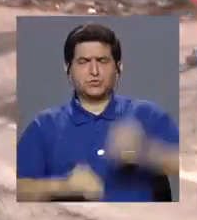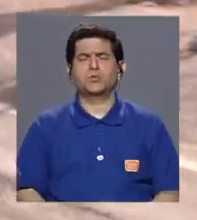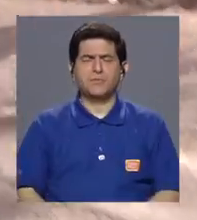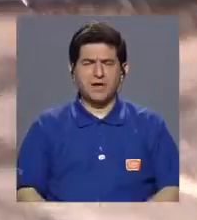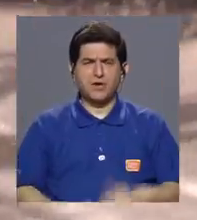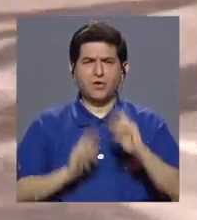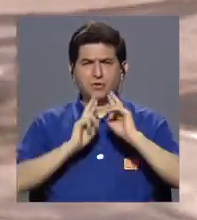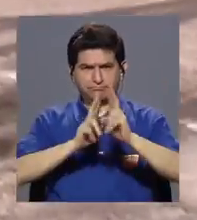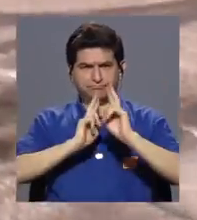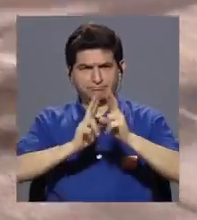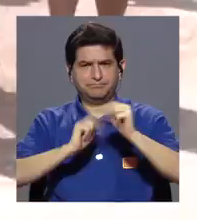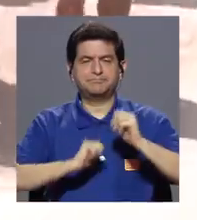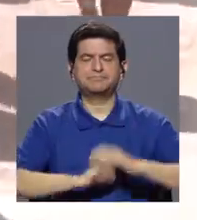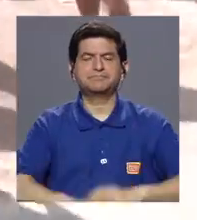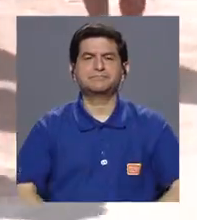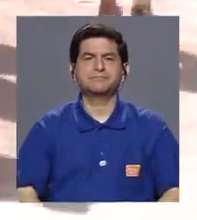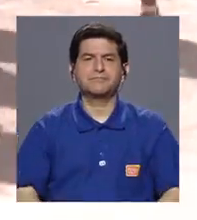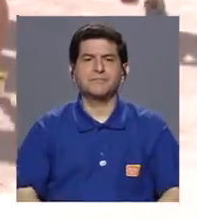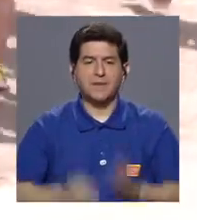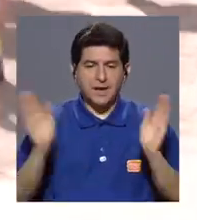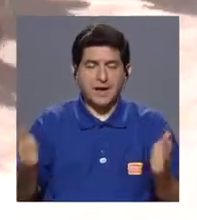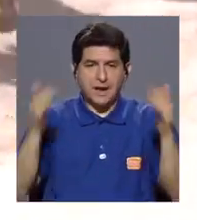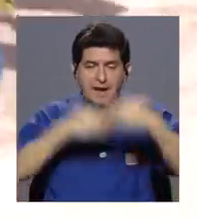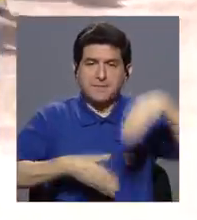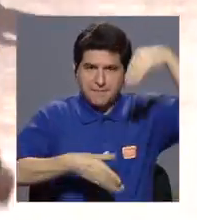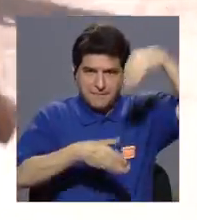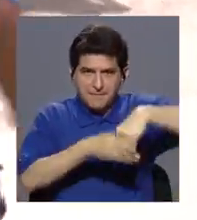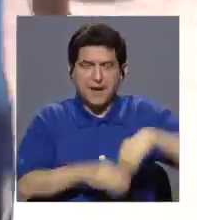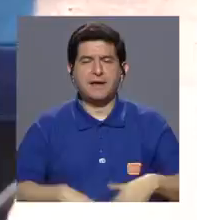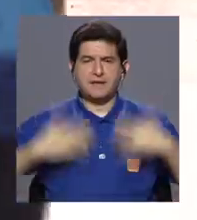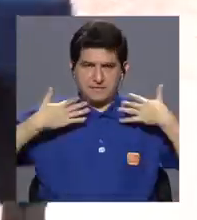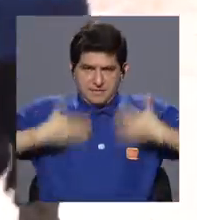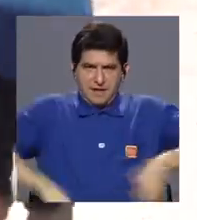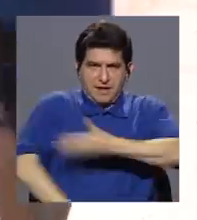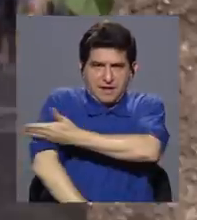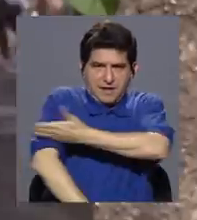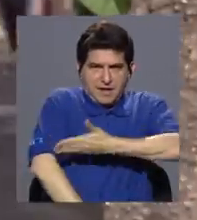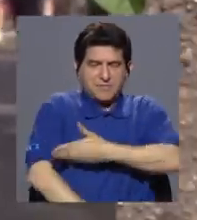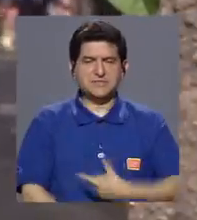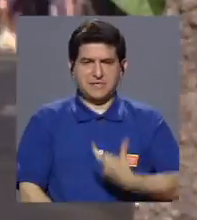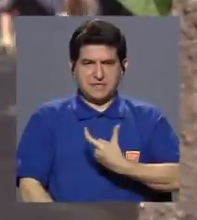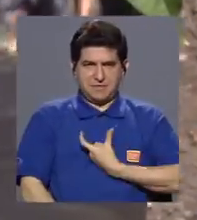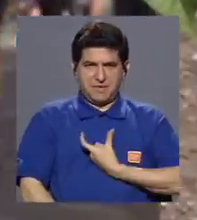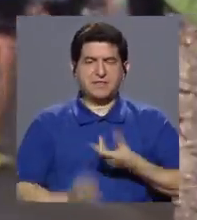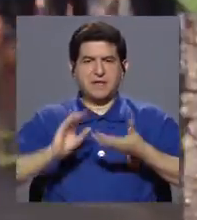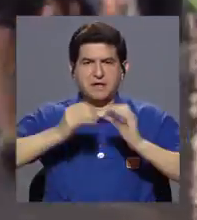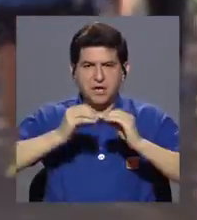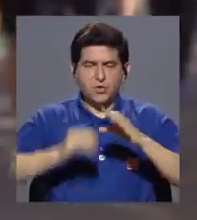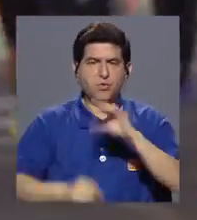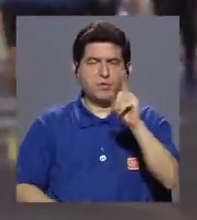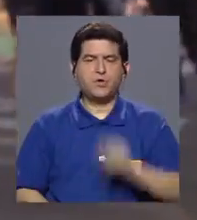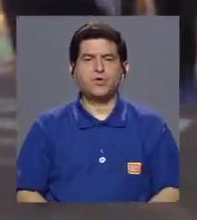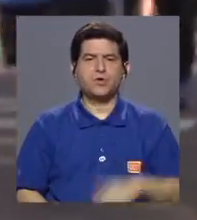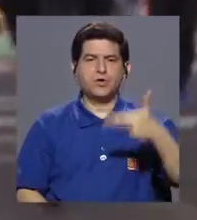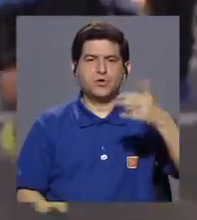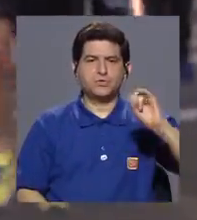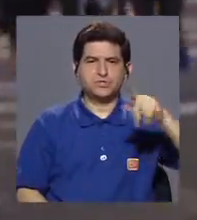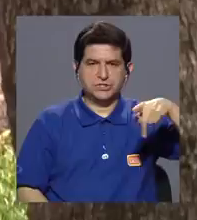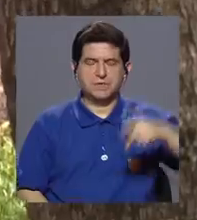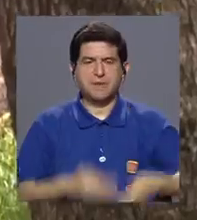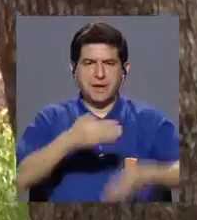performance. El paquete de la carrera incluye una camiseta, una medalla, el número y un chip.